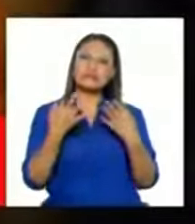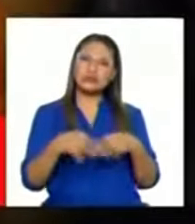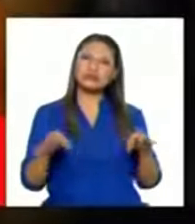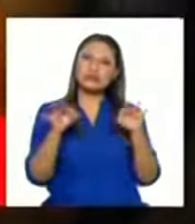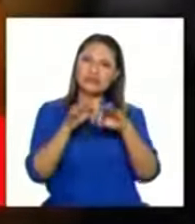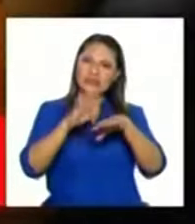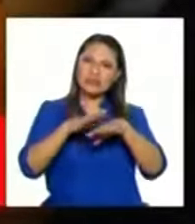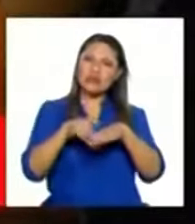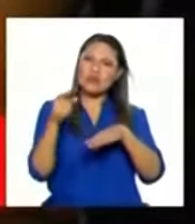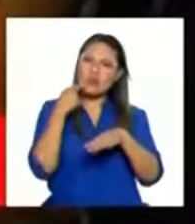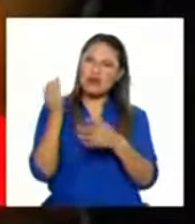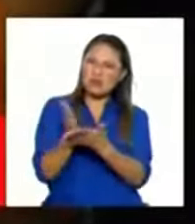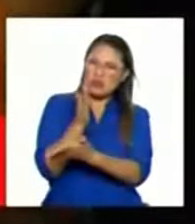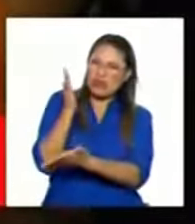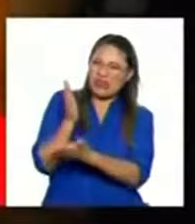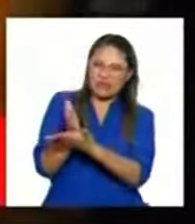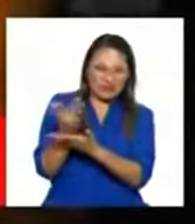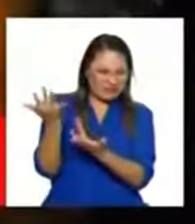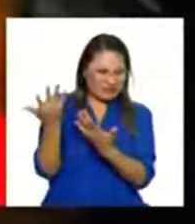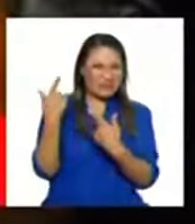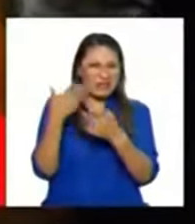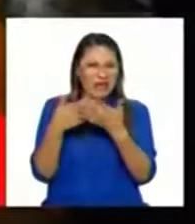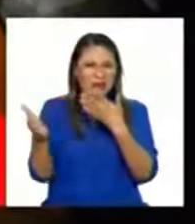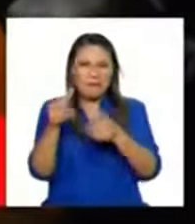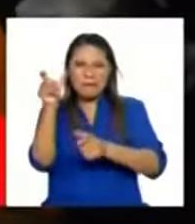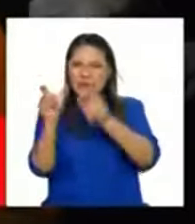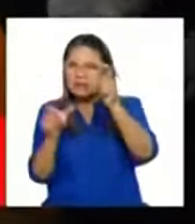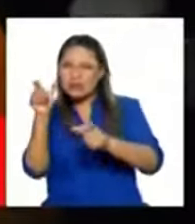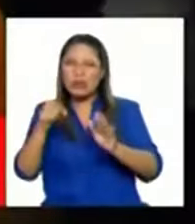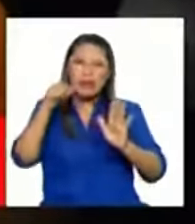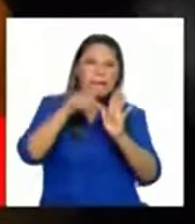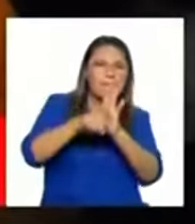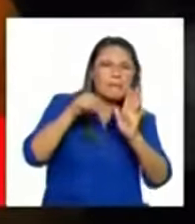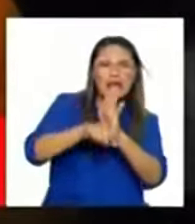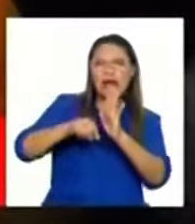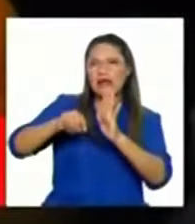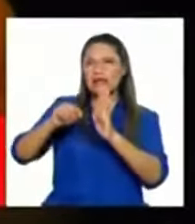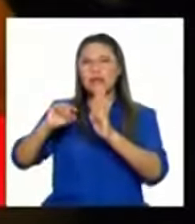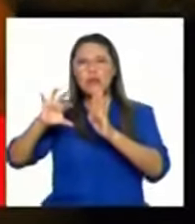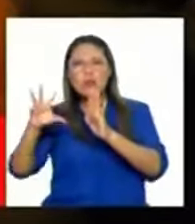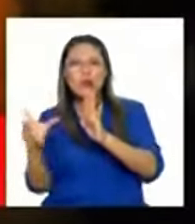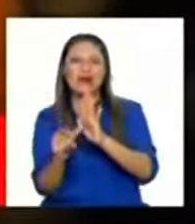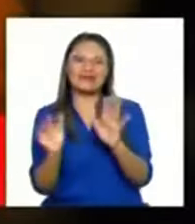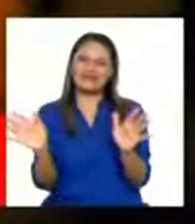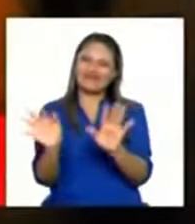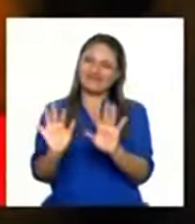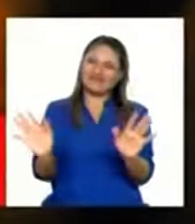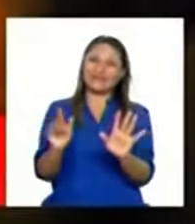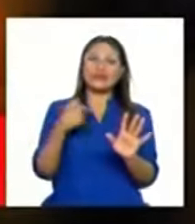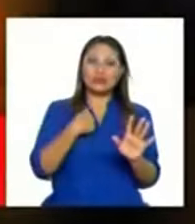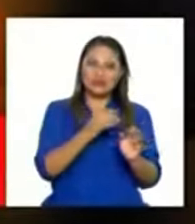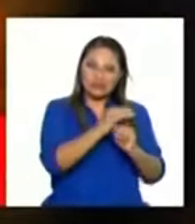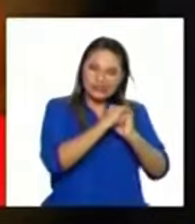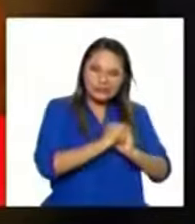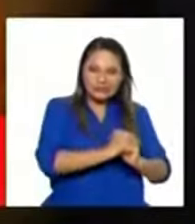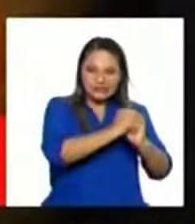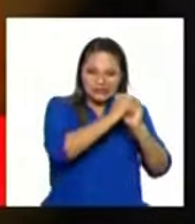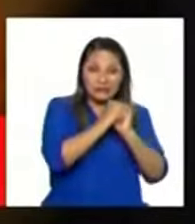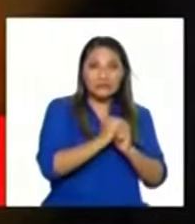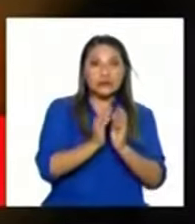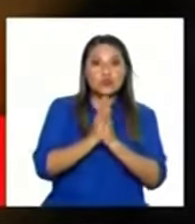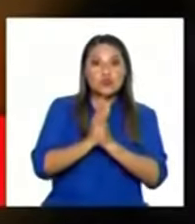asunto con ese problema de la delincuencia, porque venimos, la verdad, venimos rezando y espero que